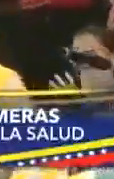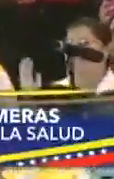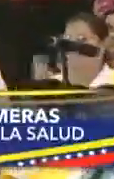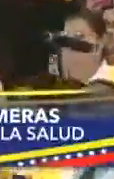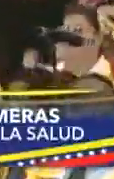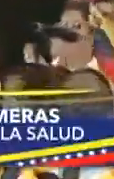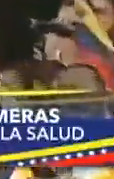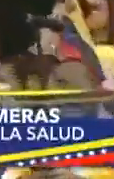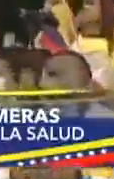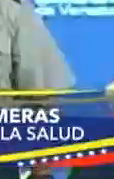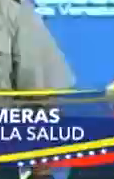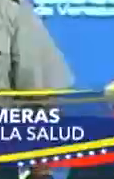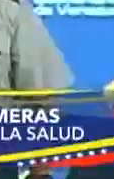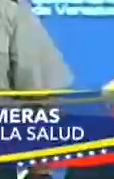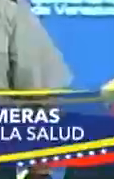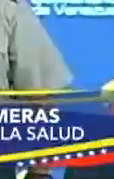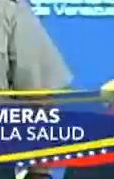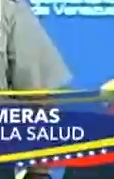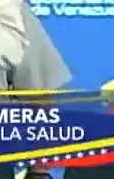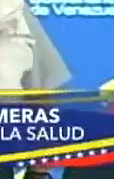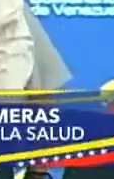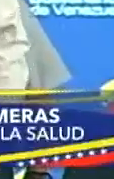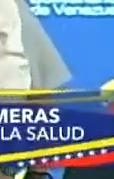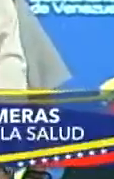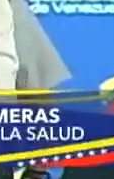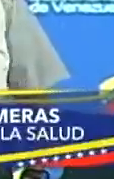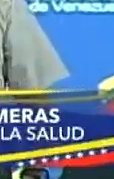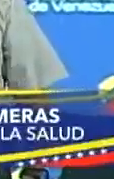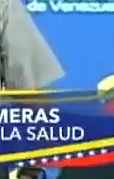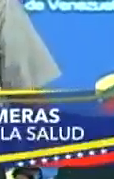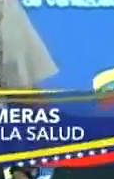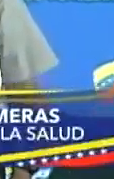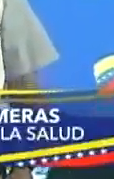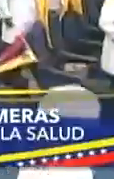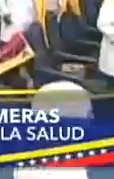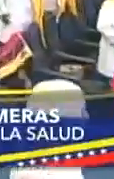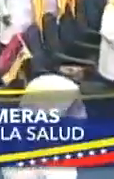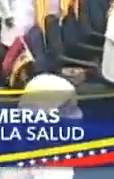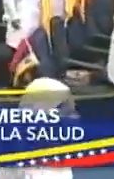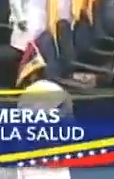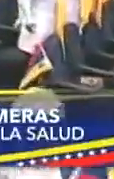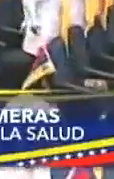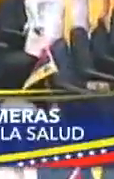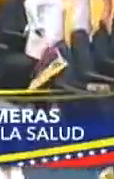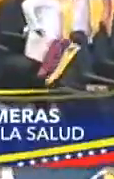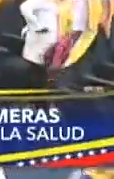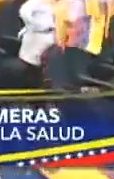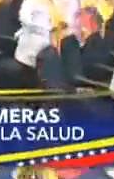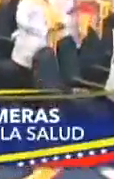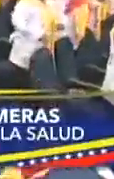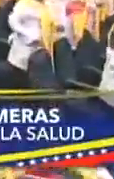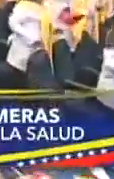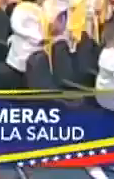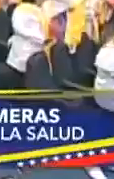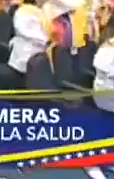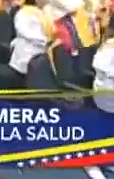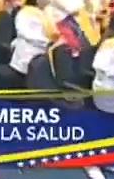sea universal, que sea gratuito, integrado y de calidad para la salud y que debe convertirse en el más poderoso,